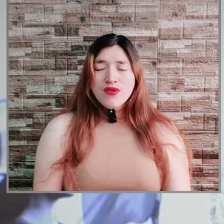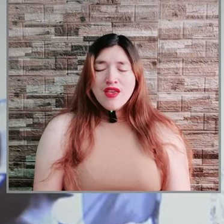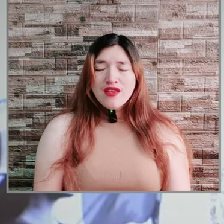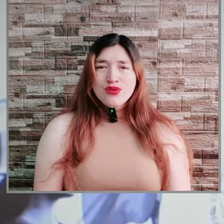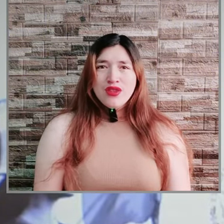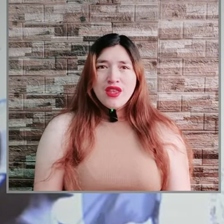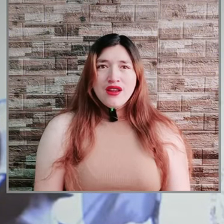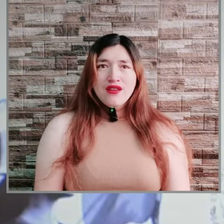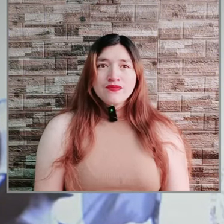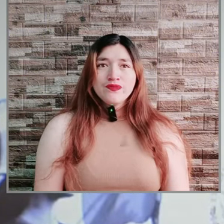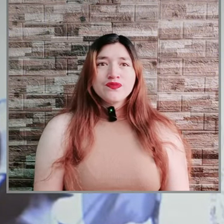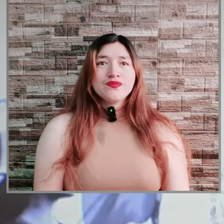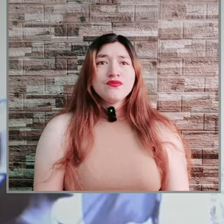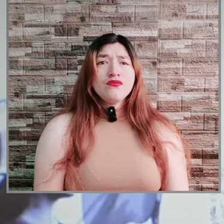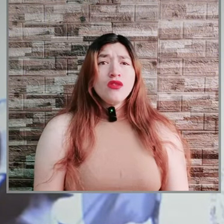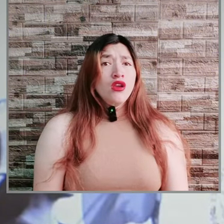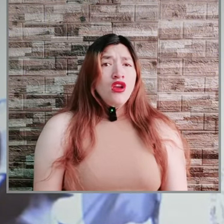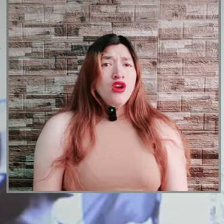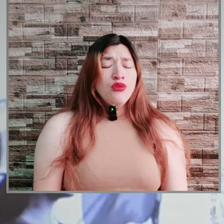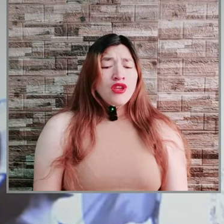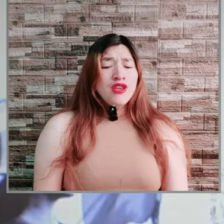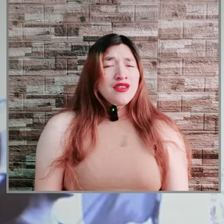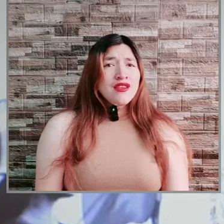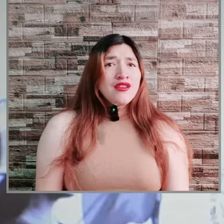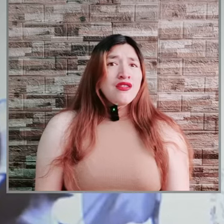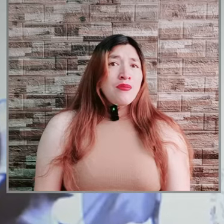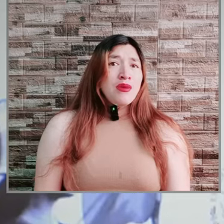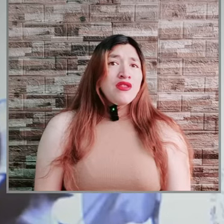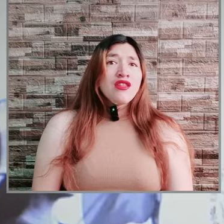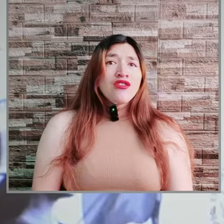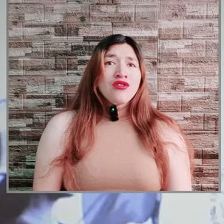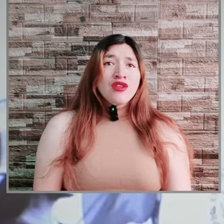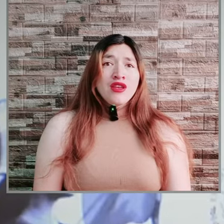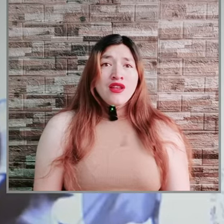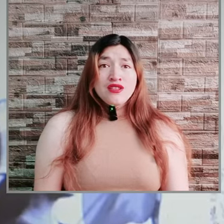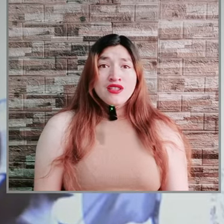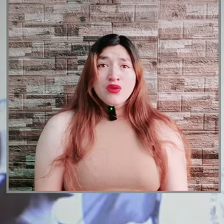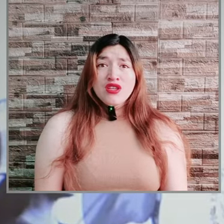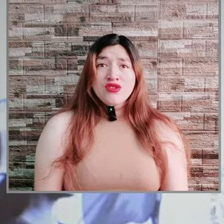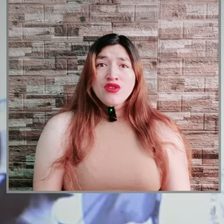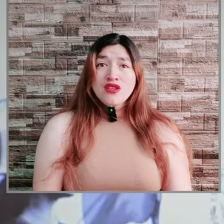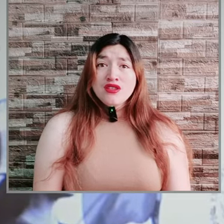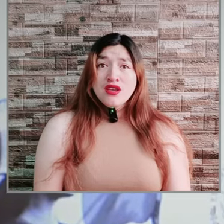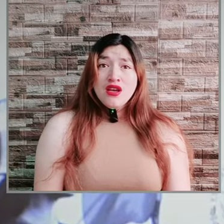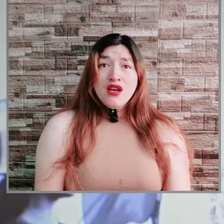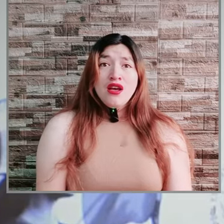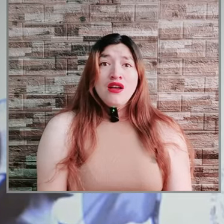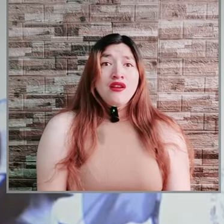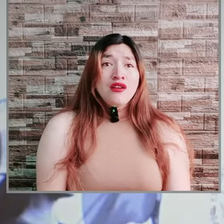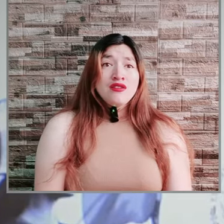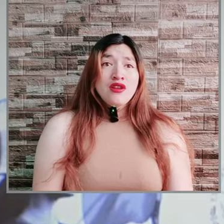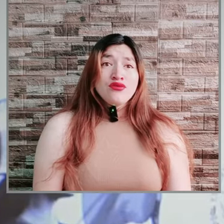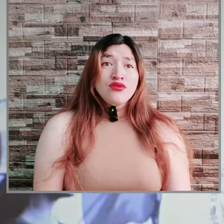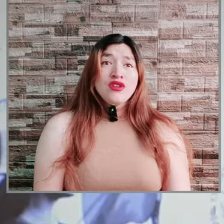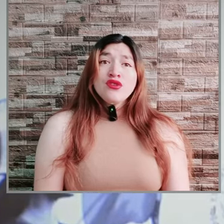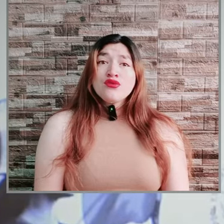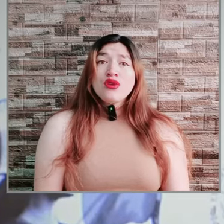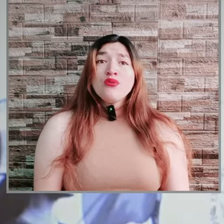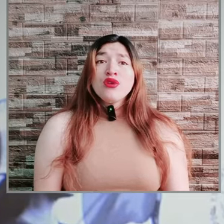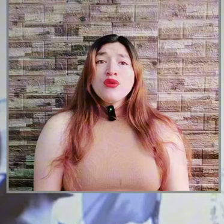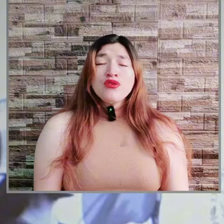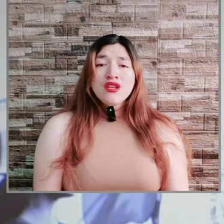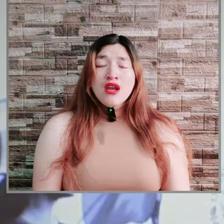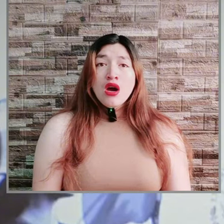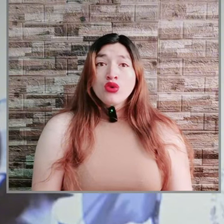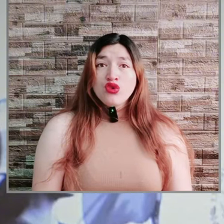mismo, en su tierra. ¿Por qué seguir dependiendo de las exportaciones a Estados Unidos